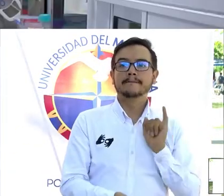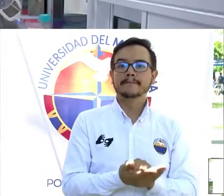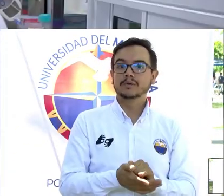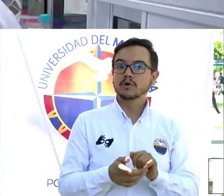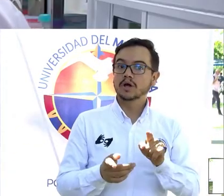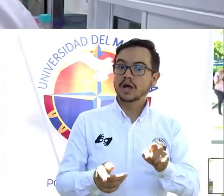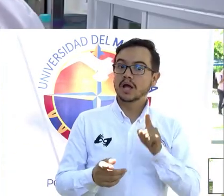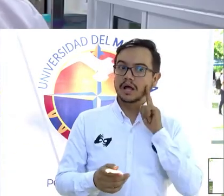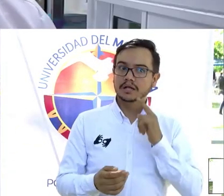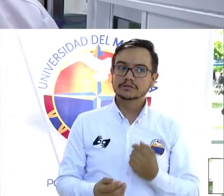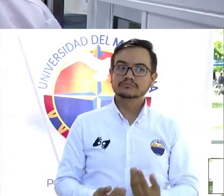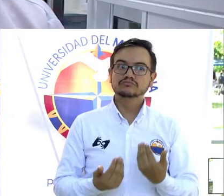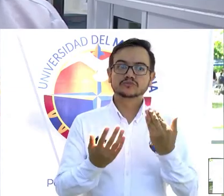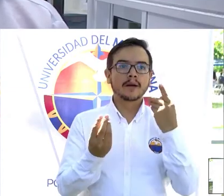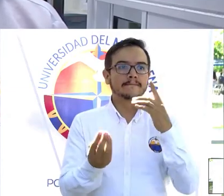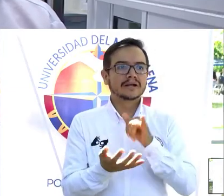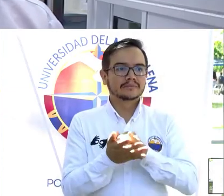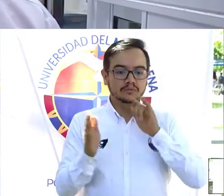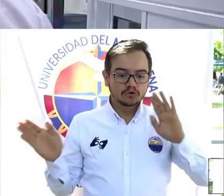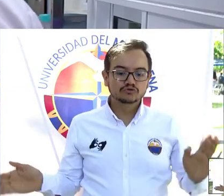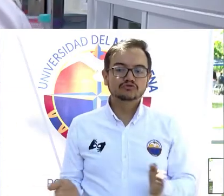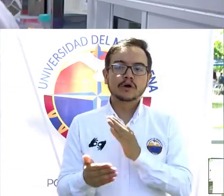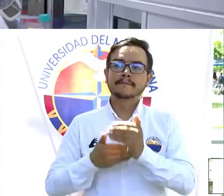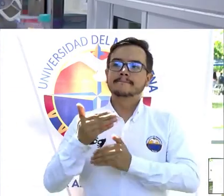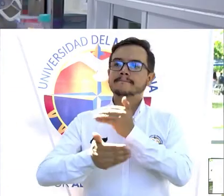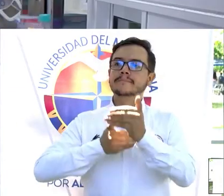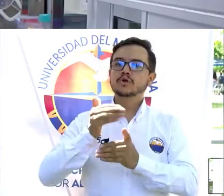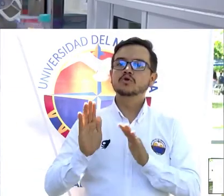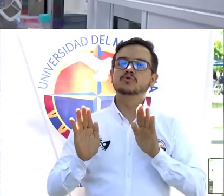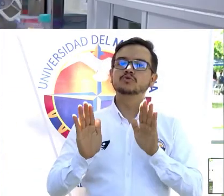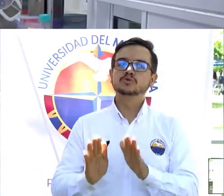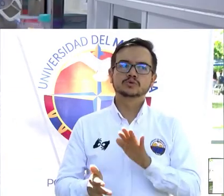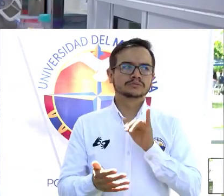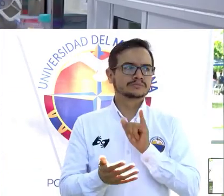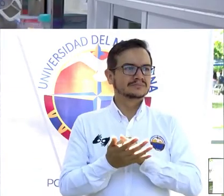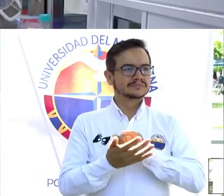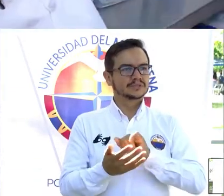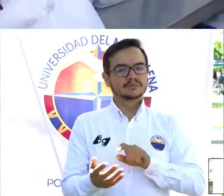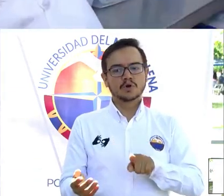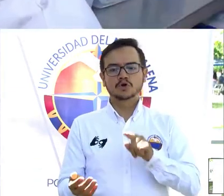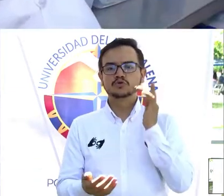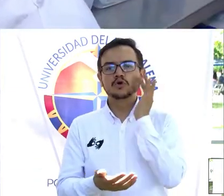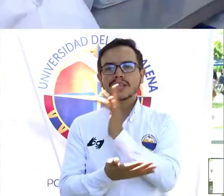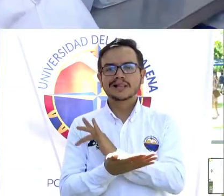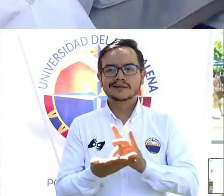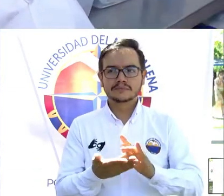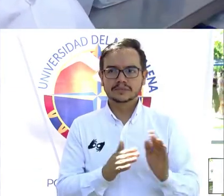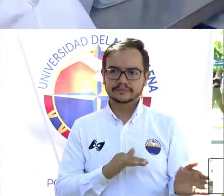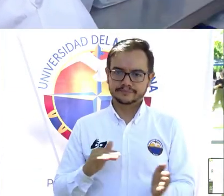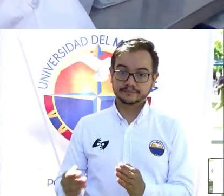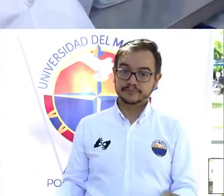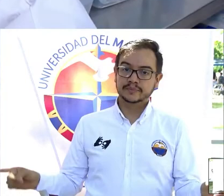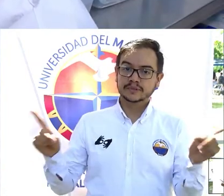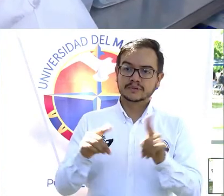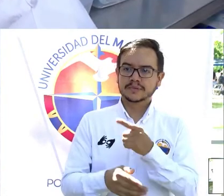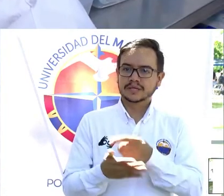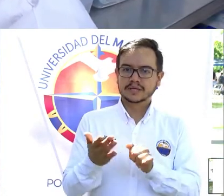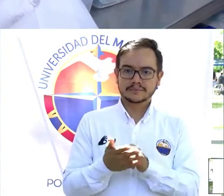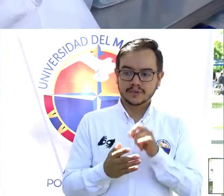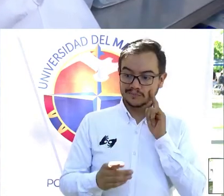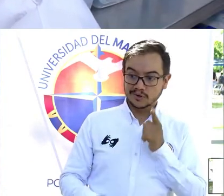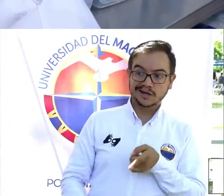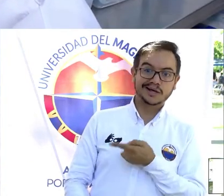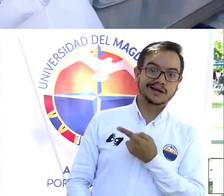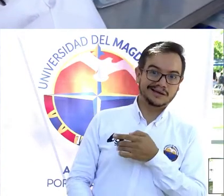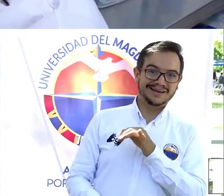el mejoramiento continuo en el proceso de la central de esterilización. También contamos con esta incubadora de nuestros